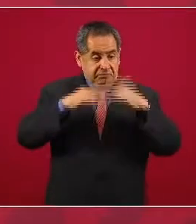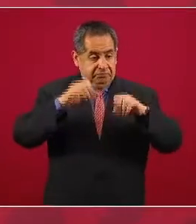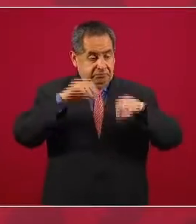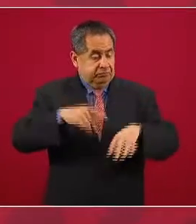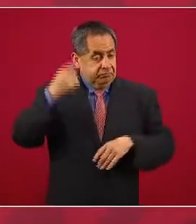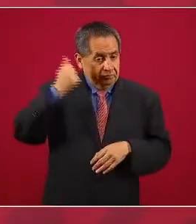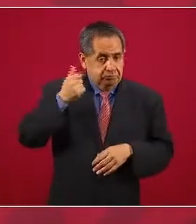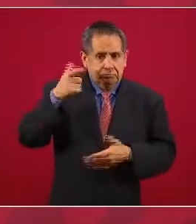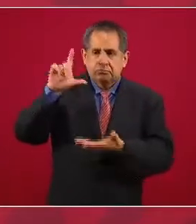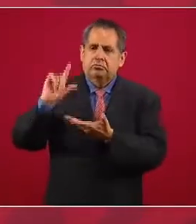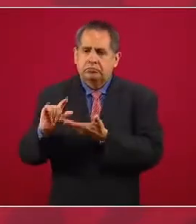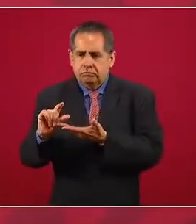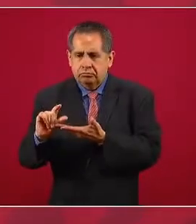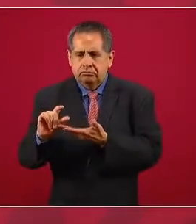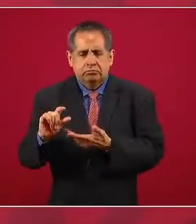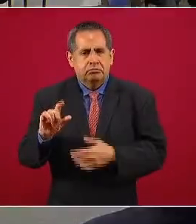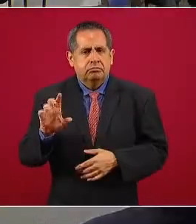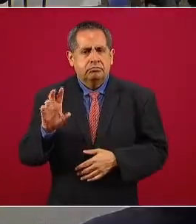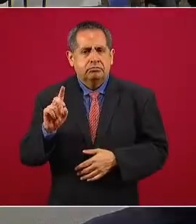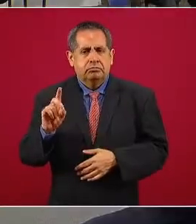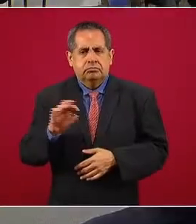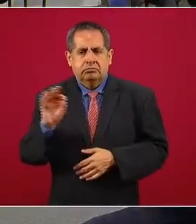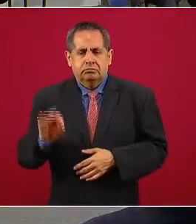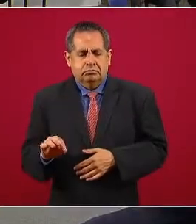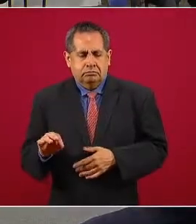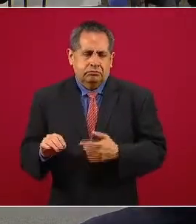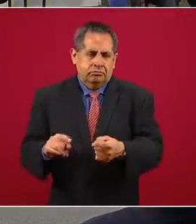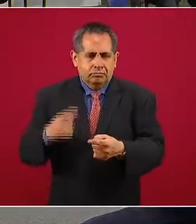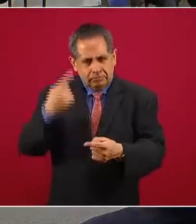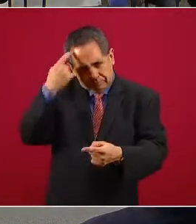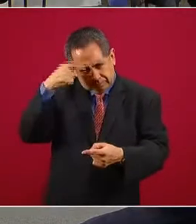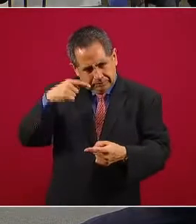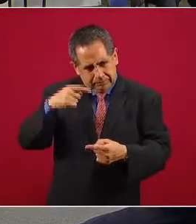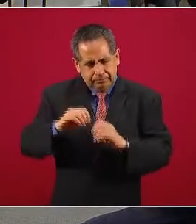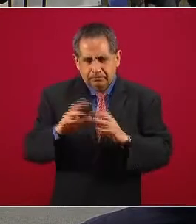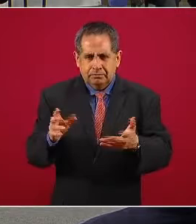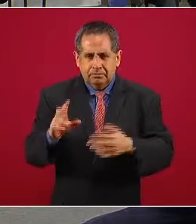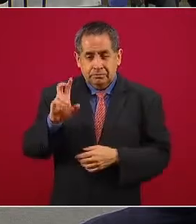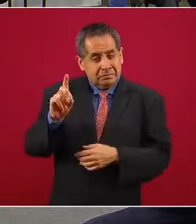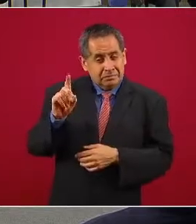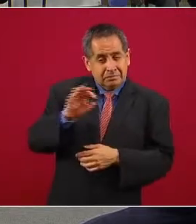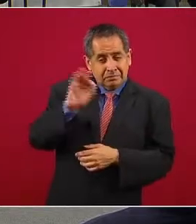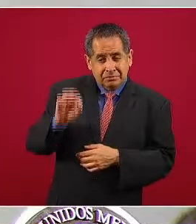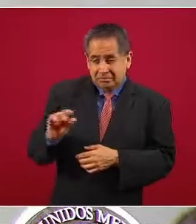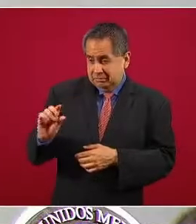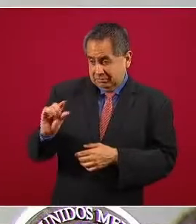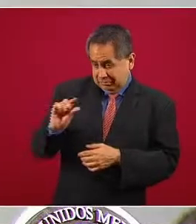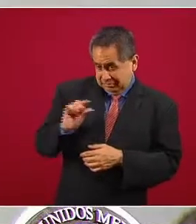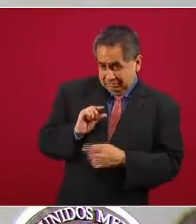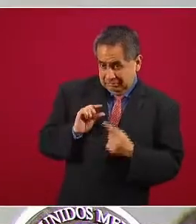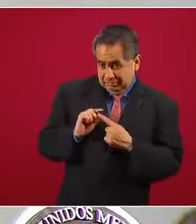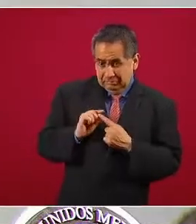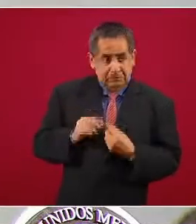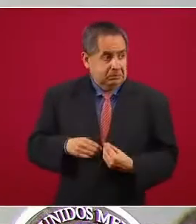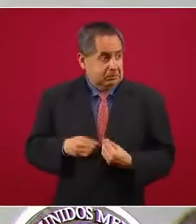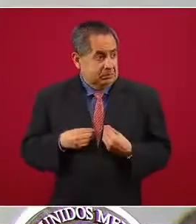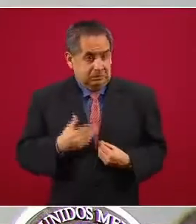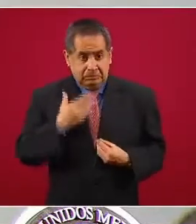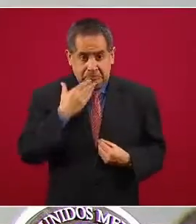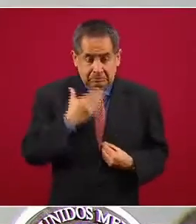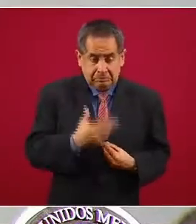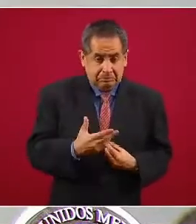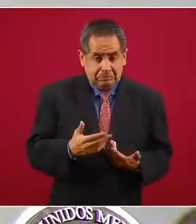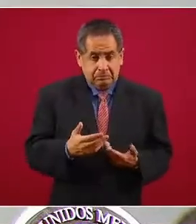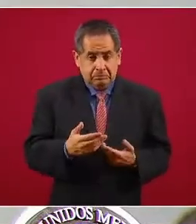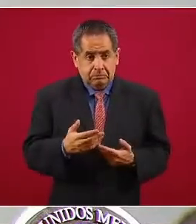No hay que ser matemático para entender que es imposible que alguien viva con el 30% del salario